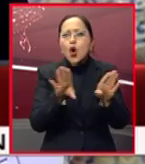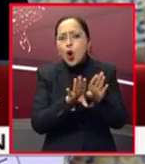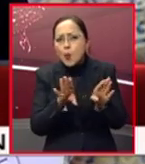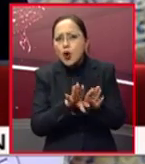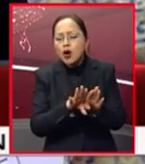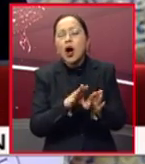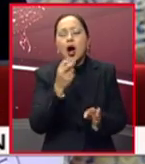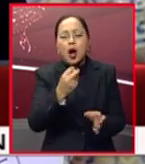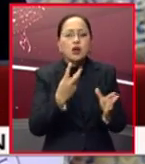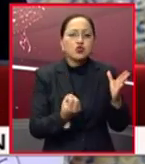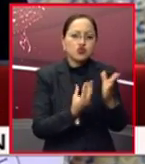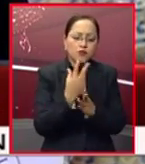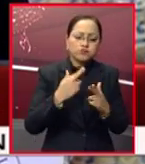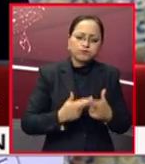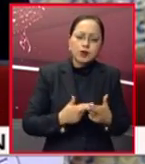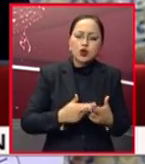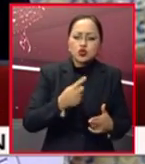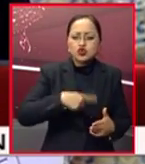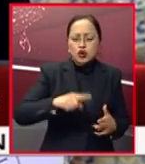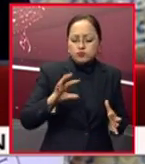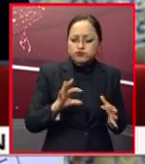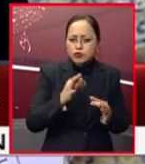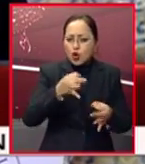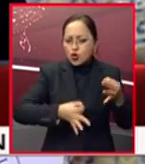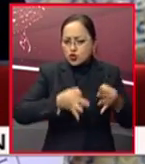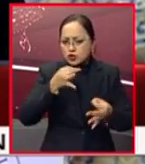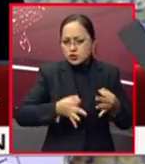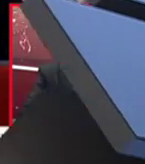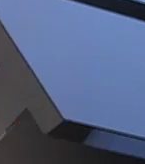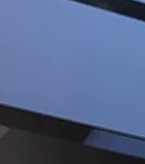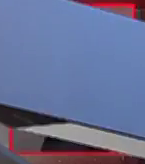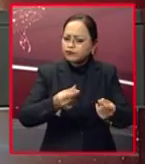recursos jurisdiccionales efectivos y ágiles.